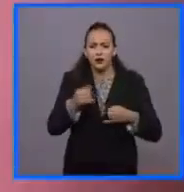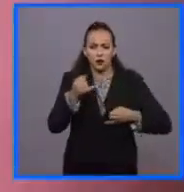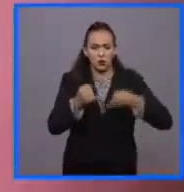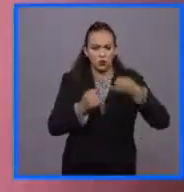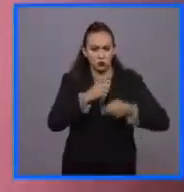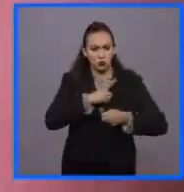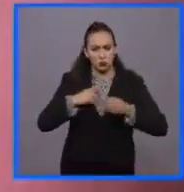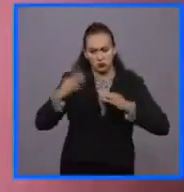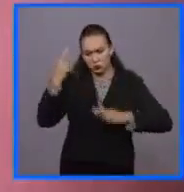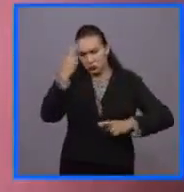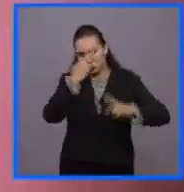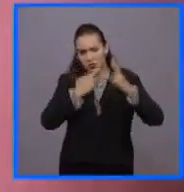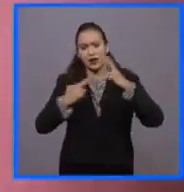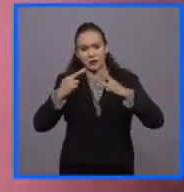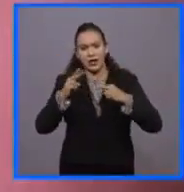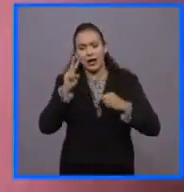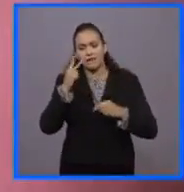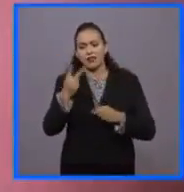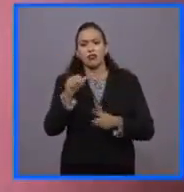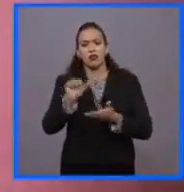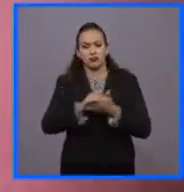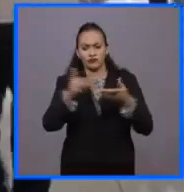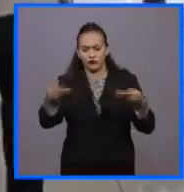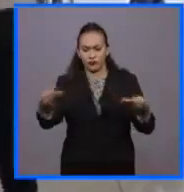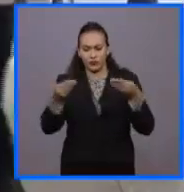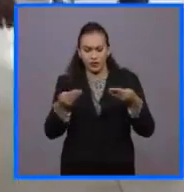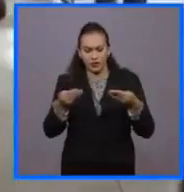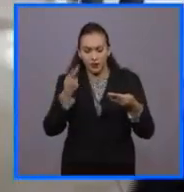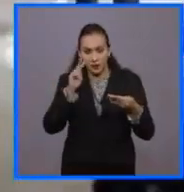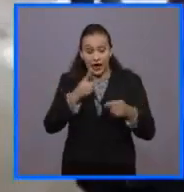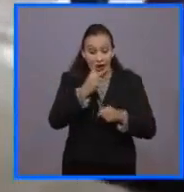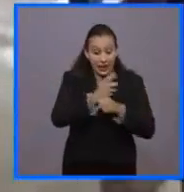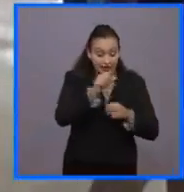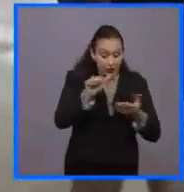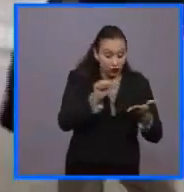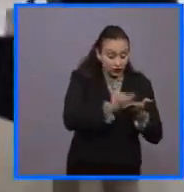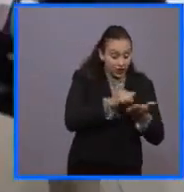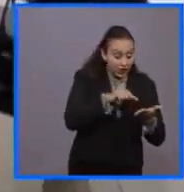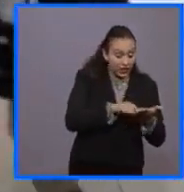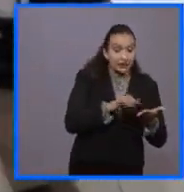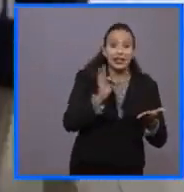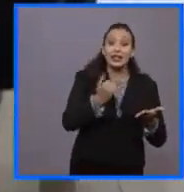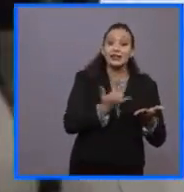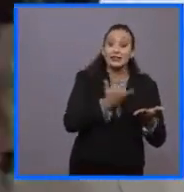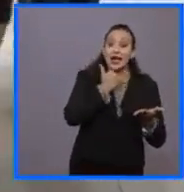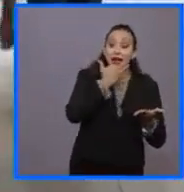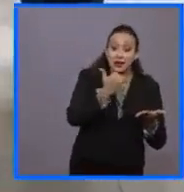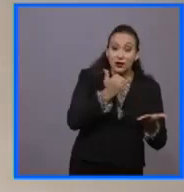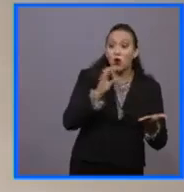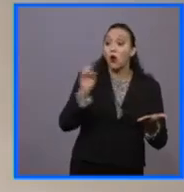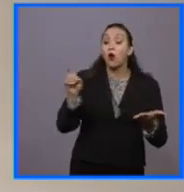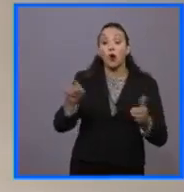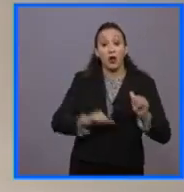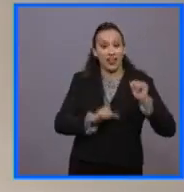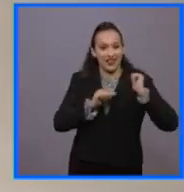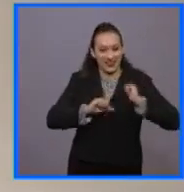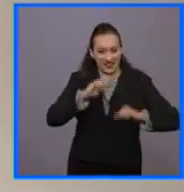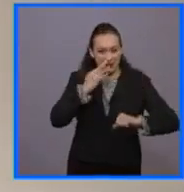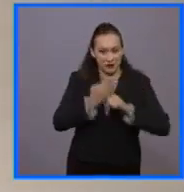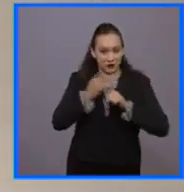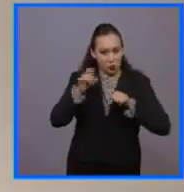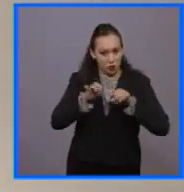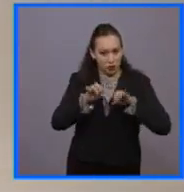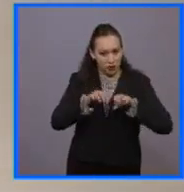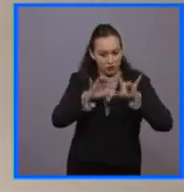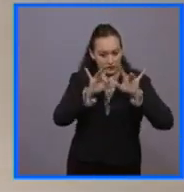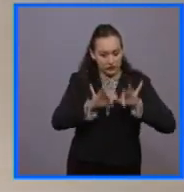ambos documentos cuando adviertan que la segunda acta es consecuencia de un error u omisión de las autoridades registrales de